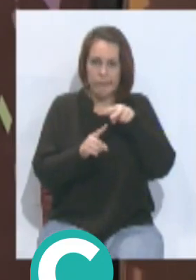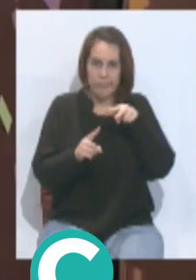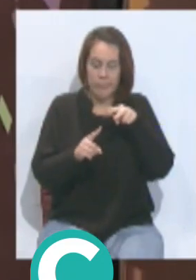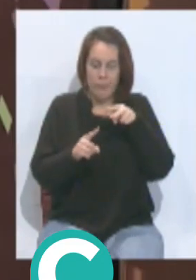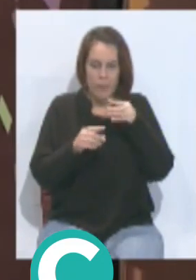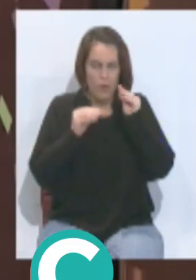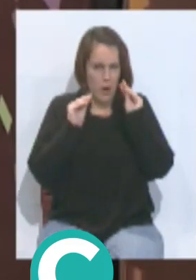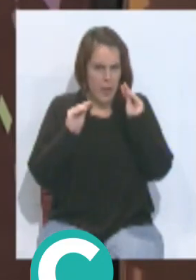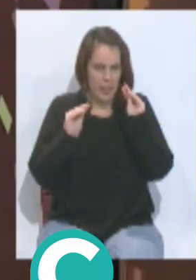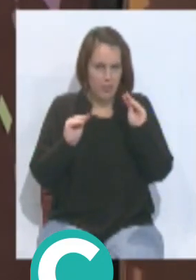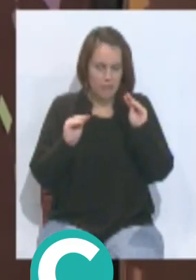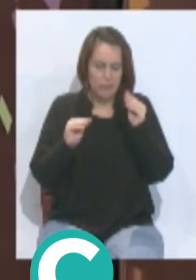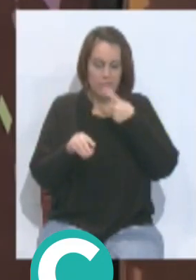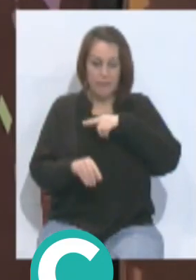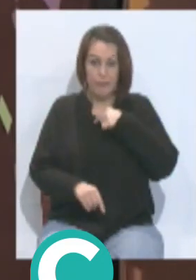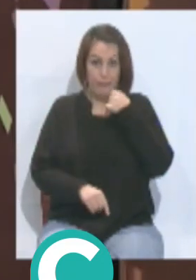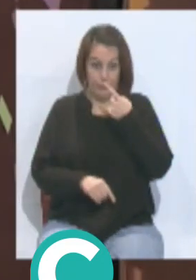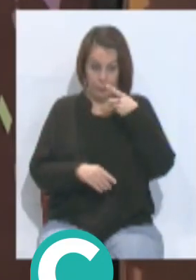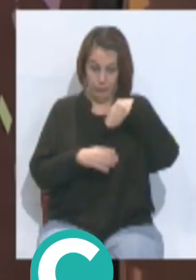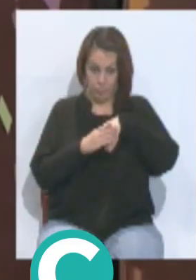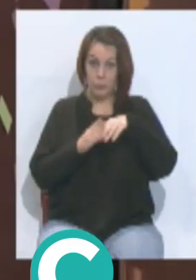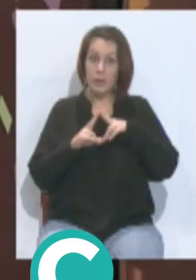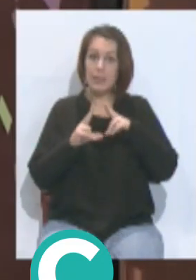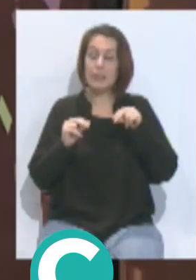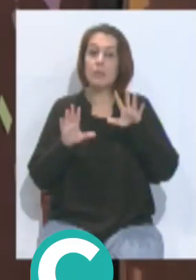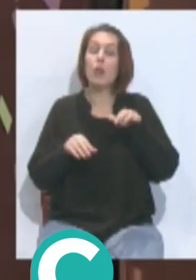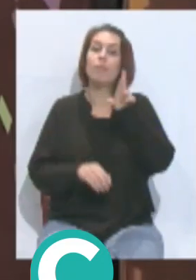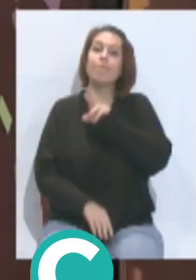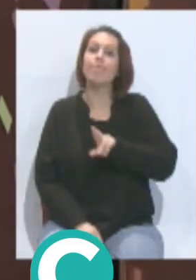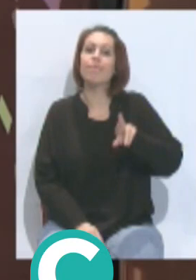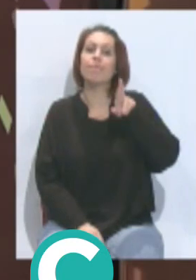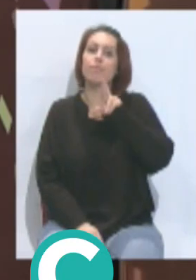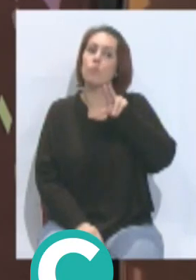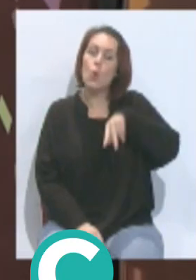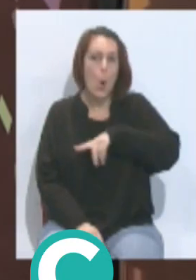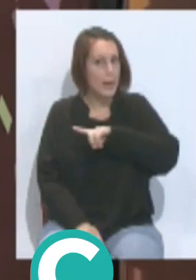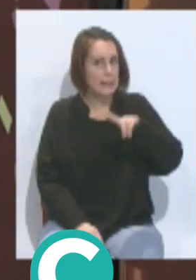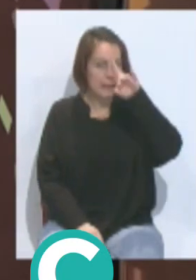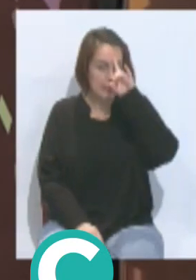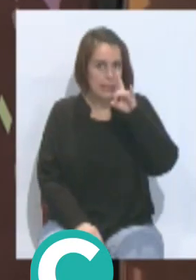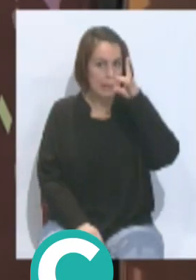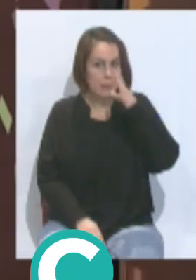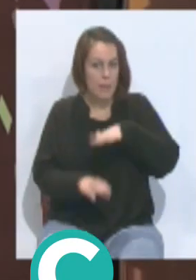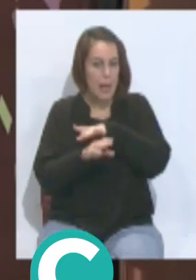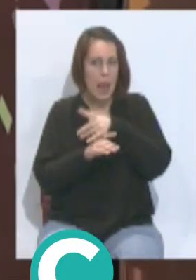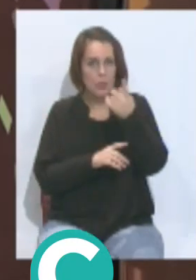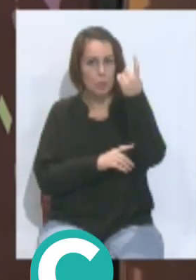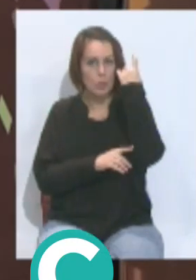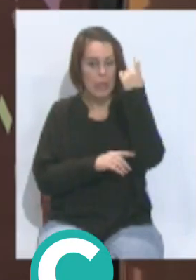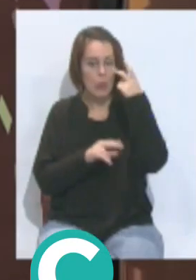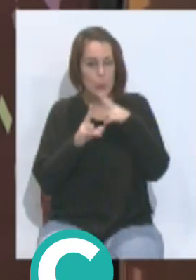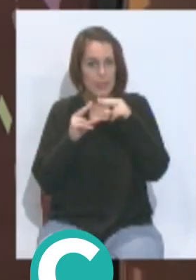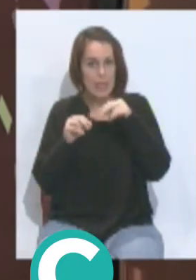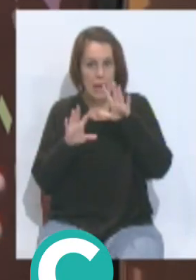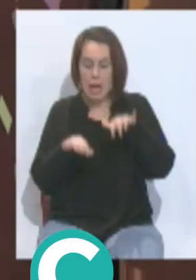de formación que decimos es de la Universidad de Cádiz, pero siempre insistimos, no es una iniciativa dirigida al alumnado de la